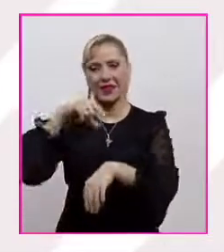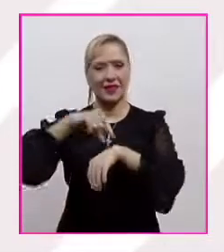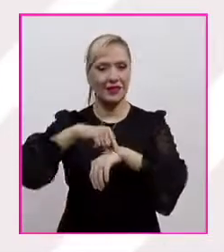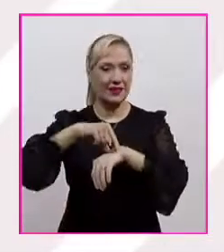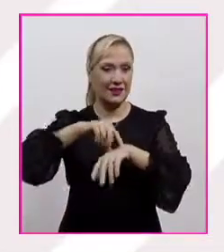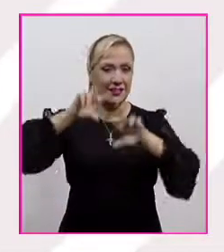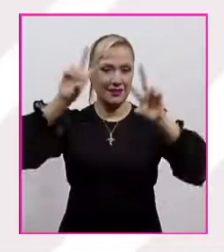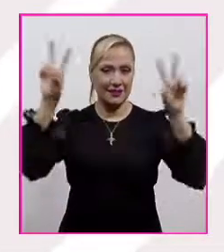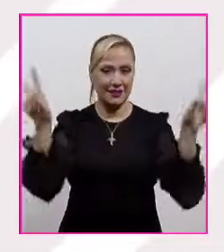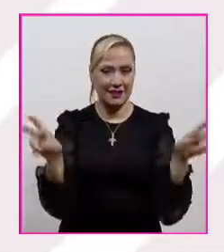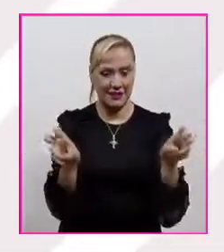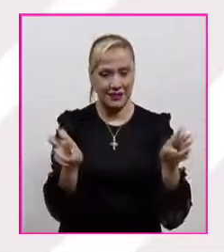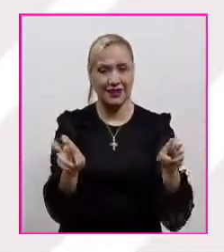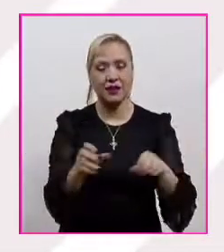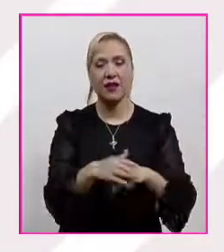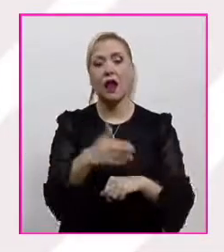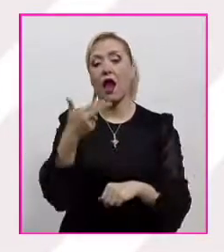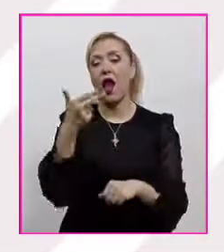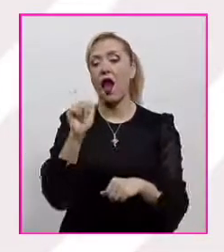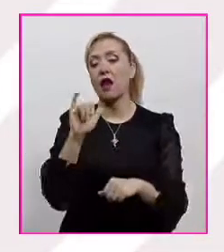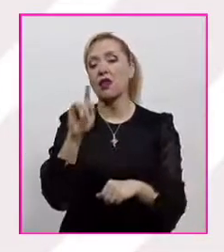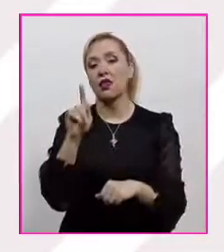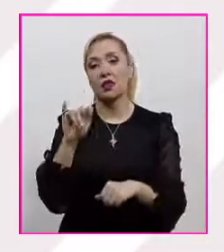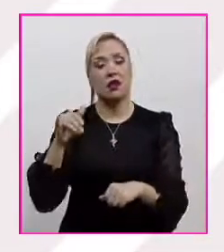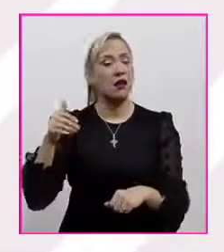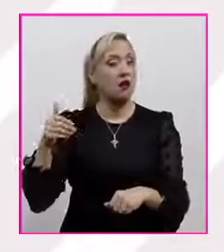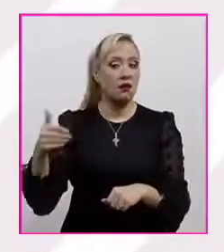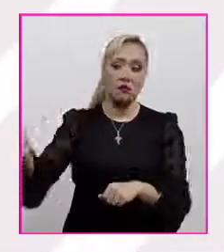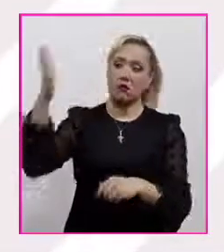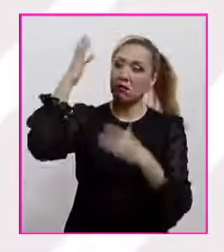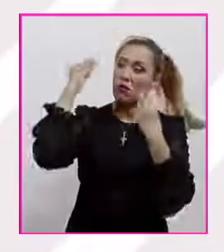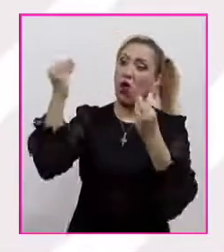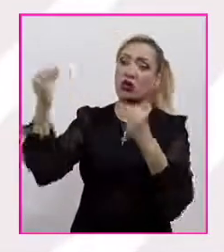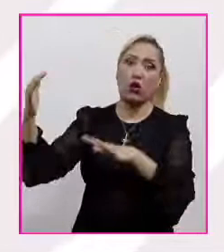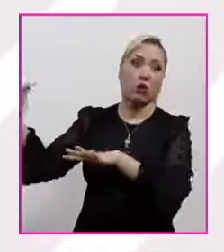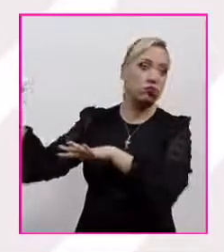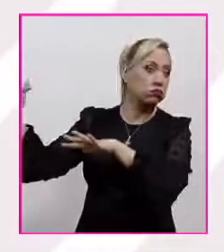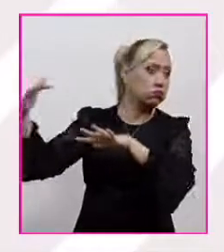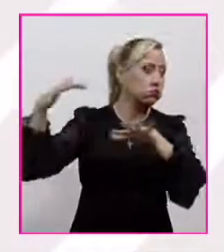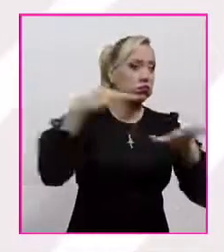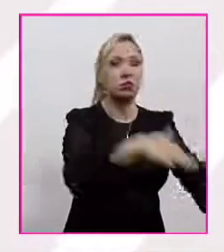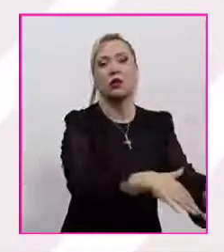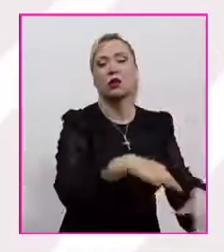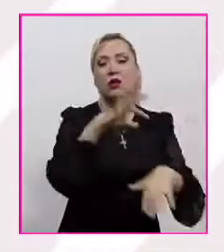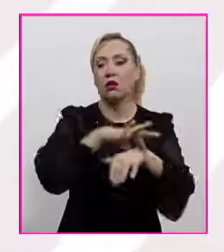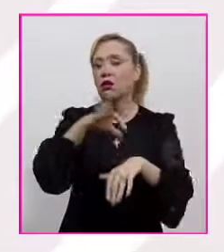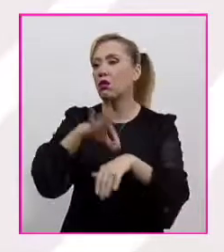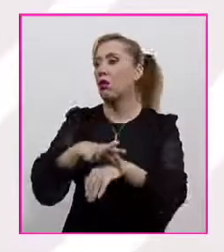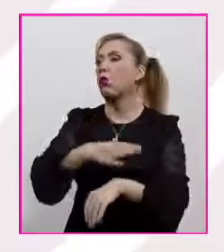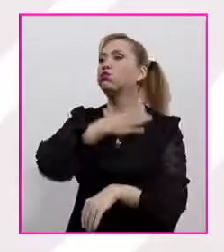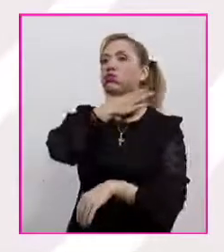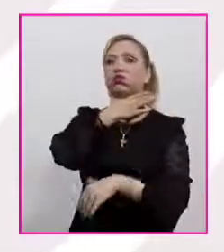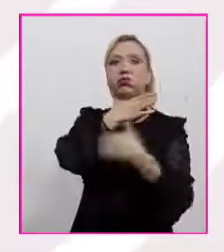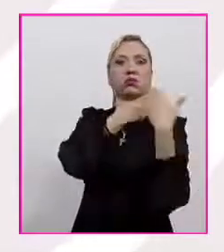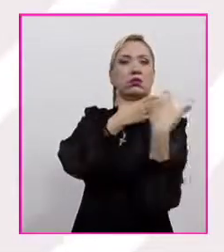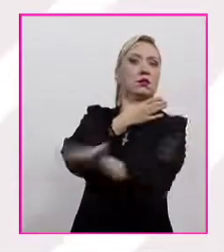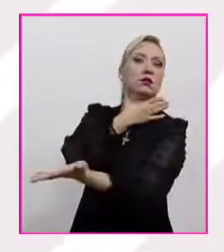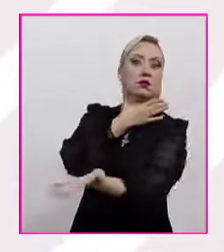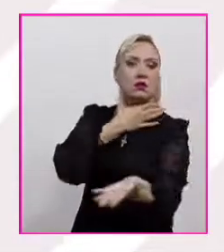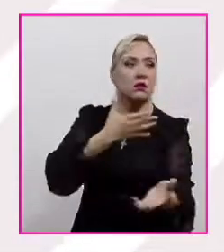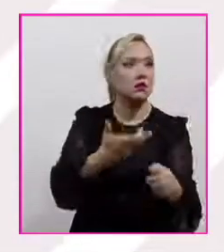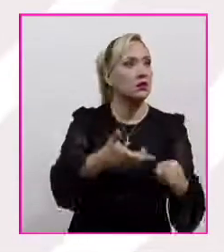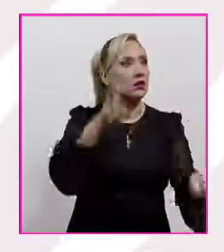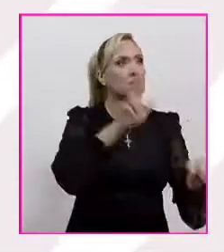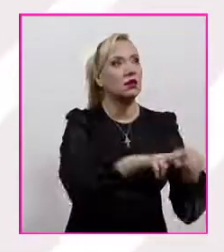es que las personas de origen haitiano nos están reventando el sistema porque son muchísimas que están aquí pidiendo atención. Y a la hora de decirle, bueno, es que